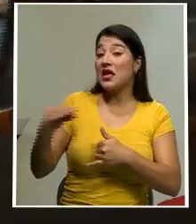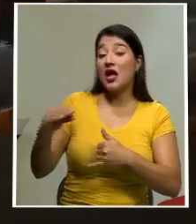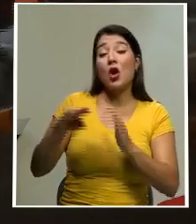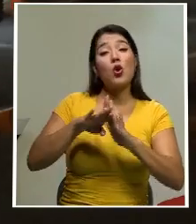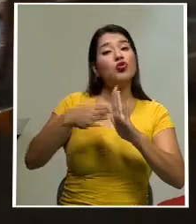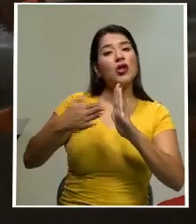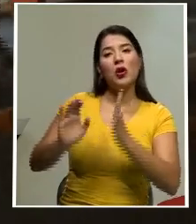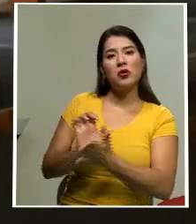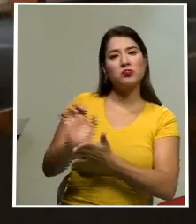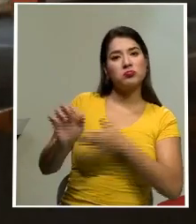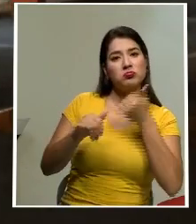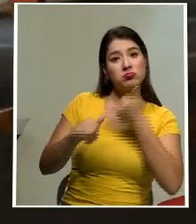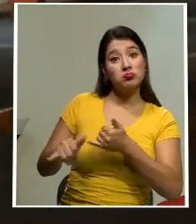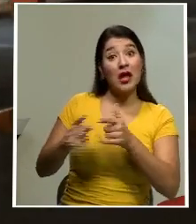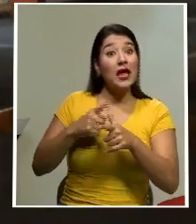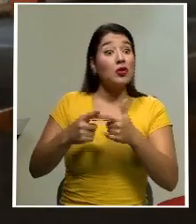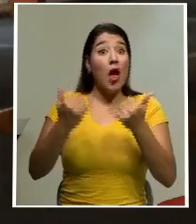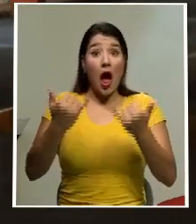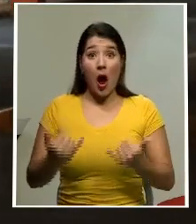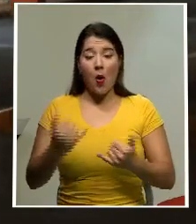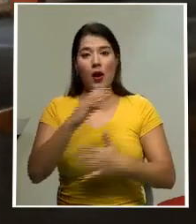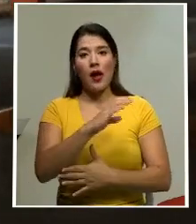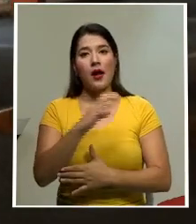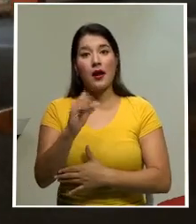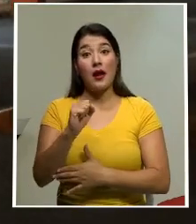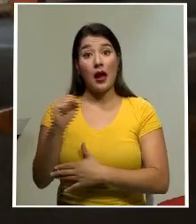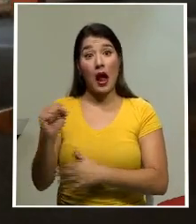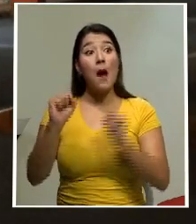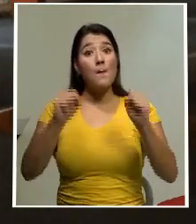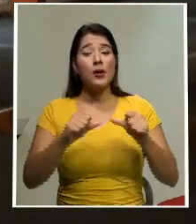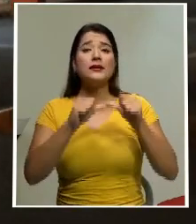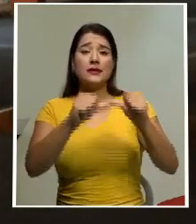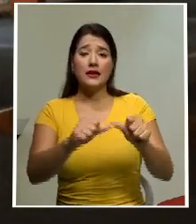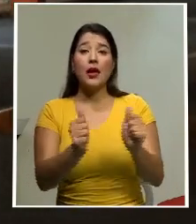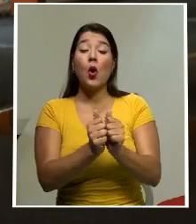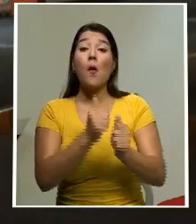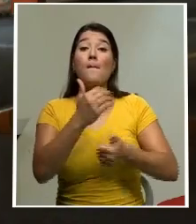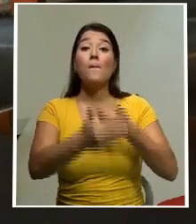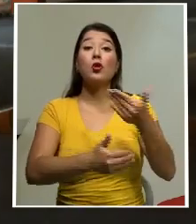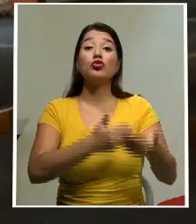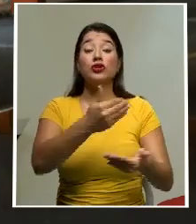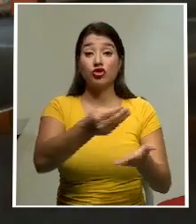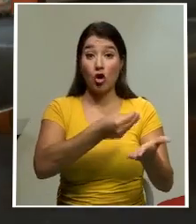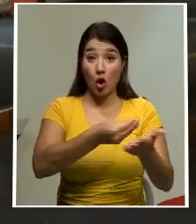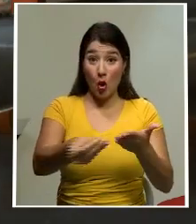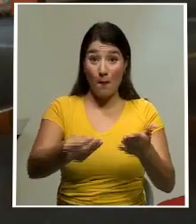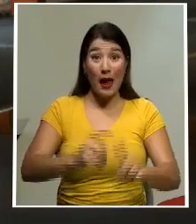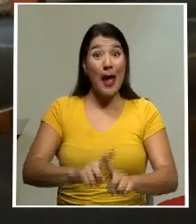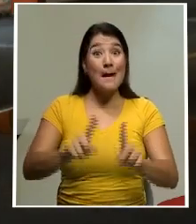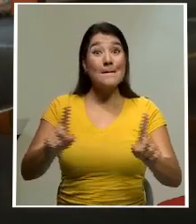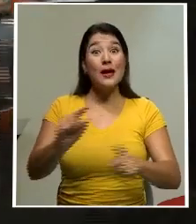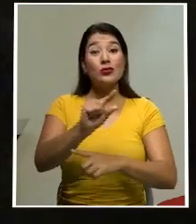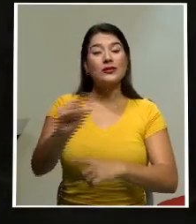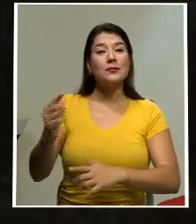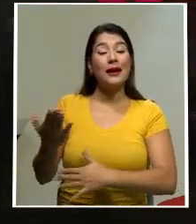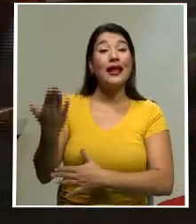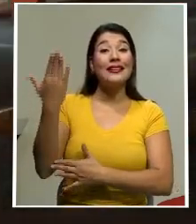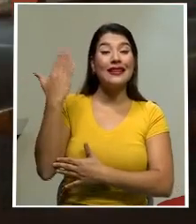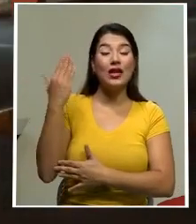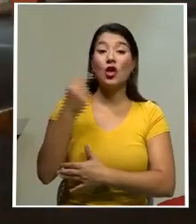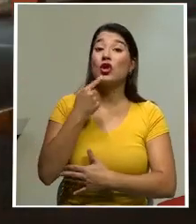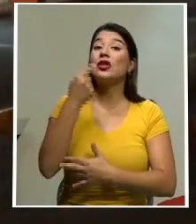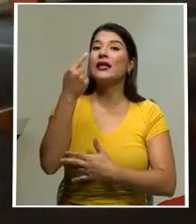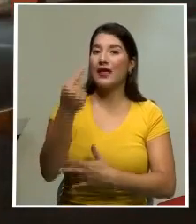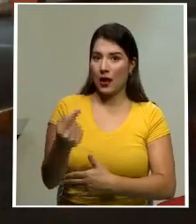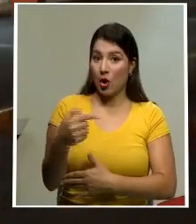Ahora la Caja podrá continuar con la compra. Sin embargo, la semana anterior, a través de un comunicado de prensa, había indicado que después